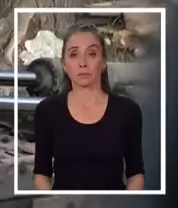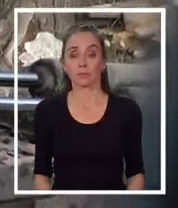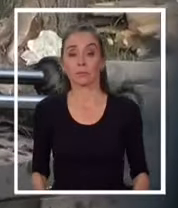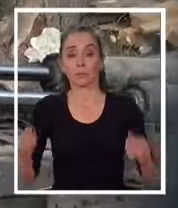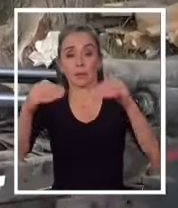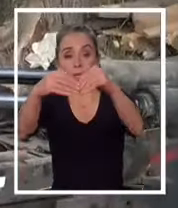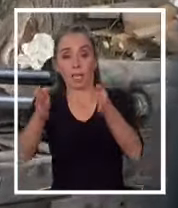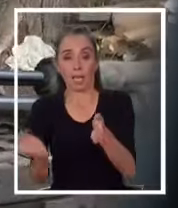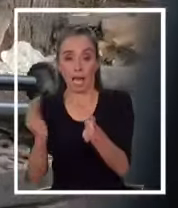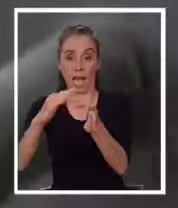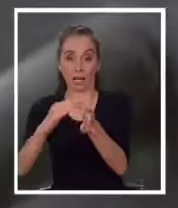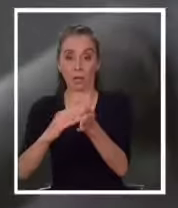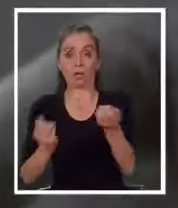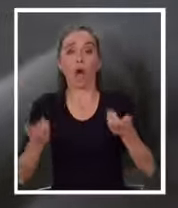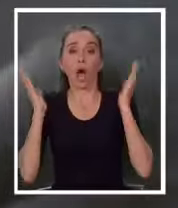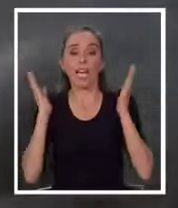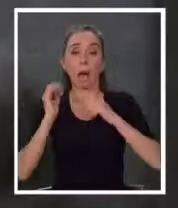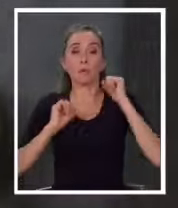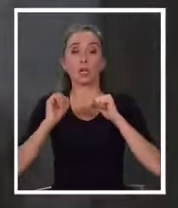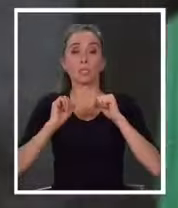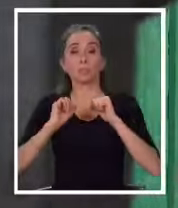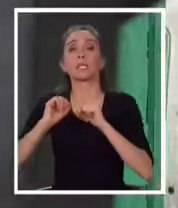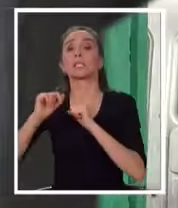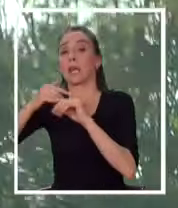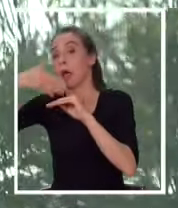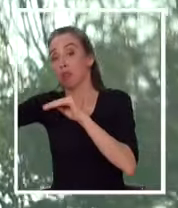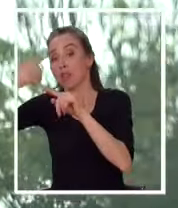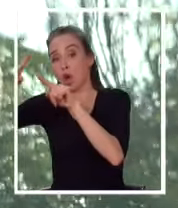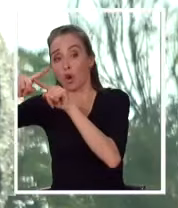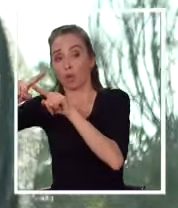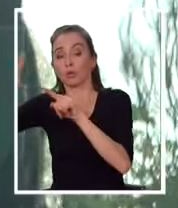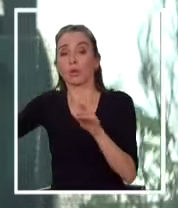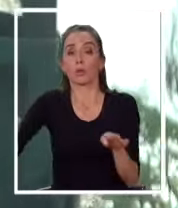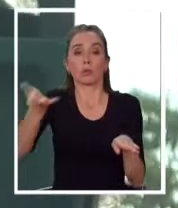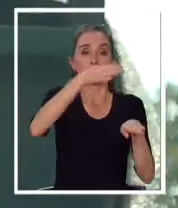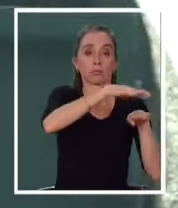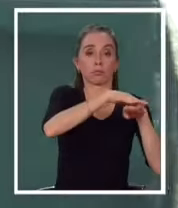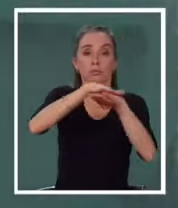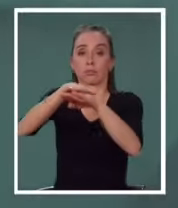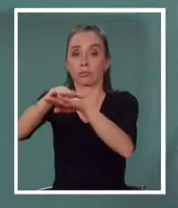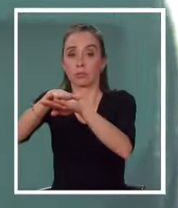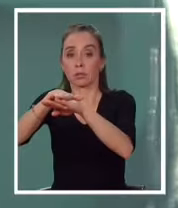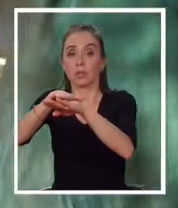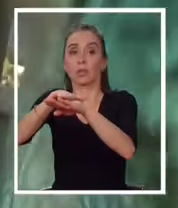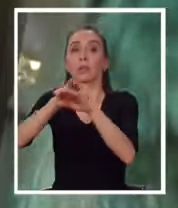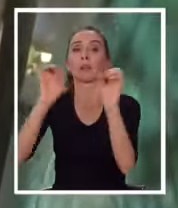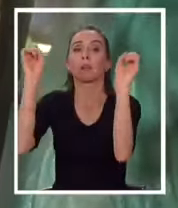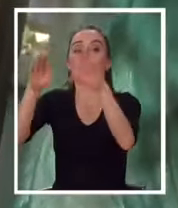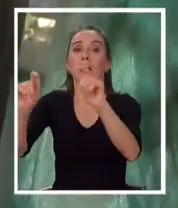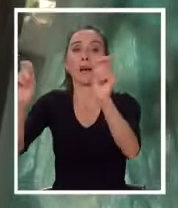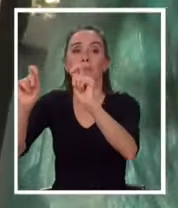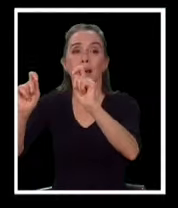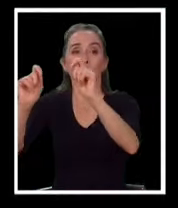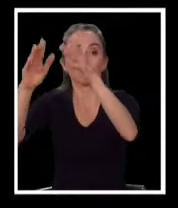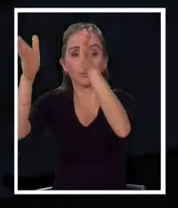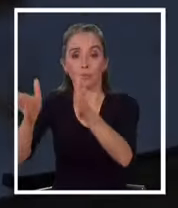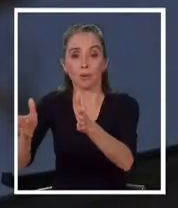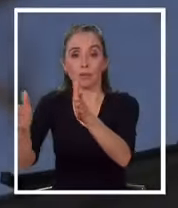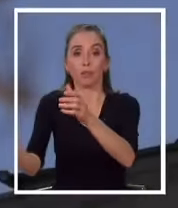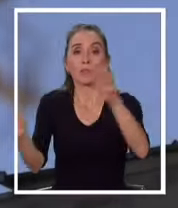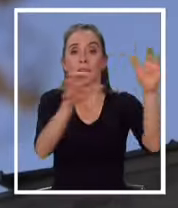Ataúdes que son trasladados en un camión de una empresa externa y terminan en una estación de transferencia de residuos.